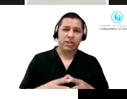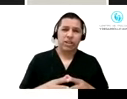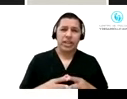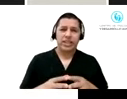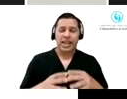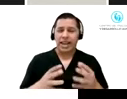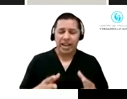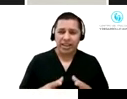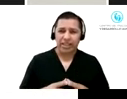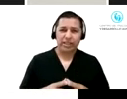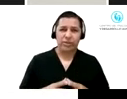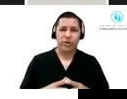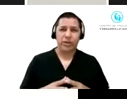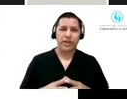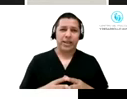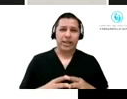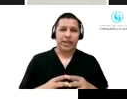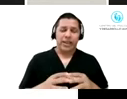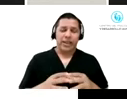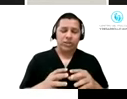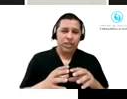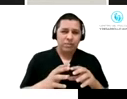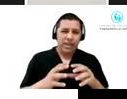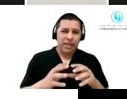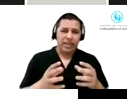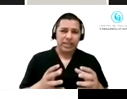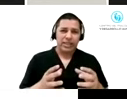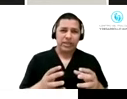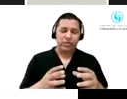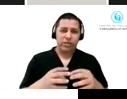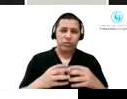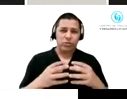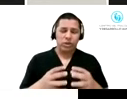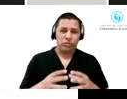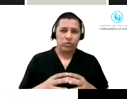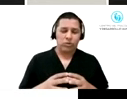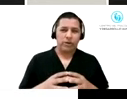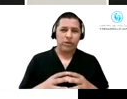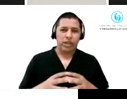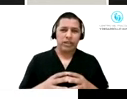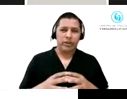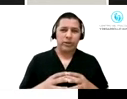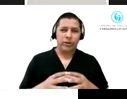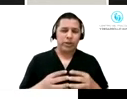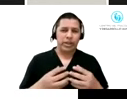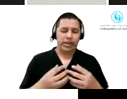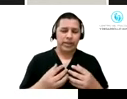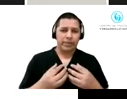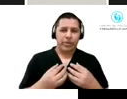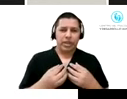Adriana Quiroz, se le dice, levántese y no llore. Entonces, imagínense a ese niño que su cerebro está en